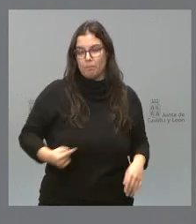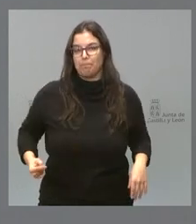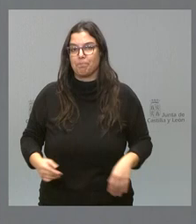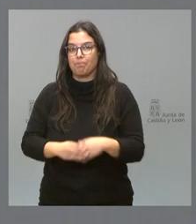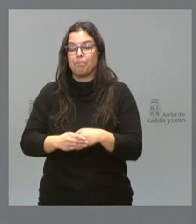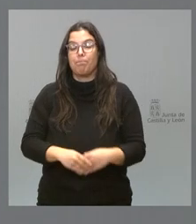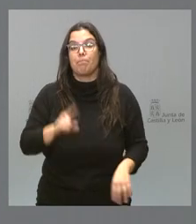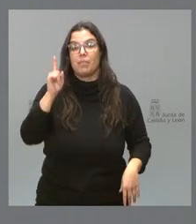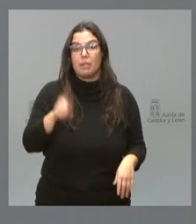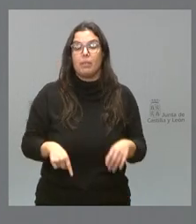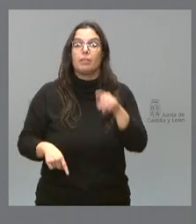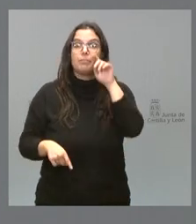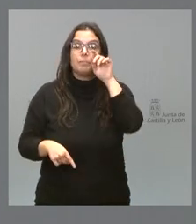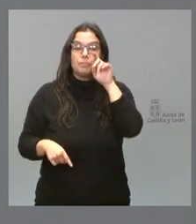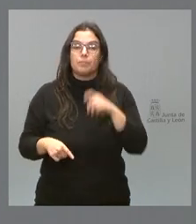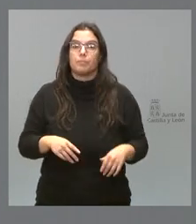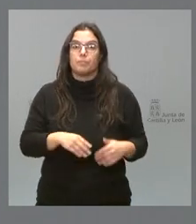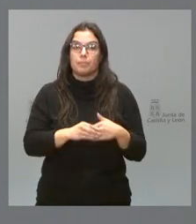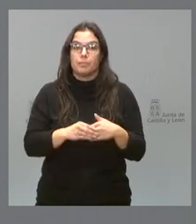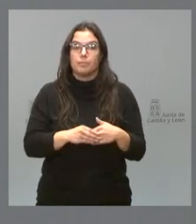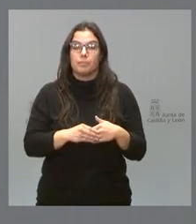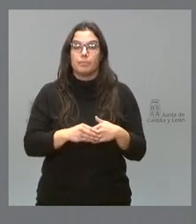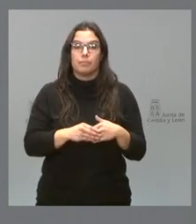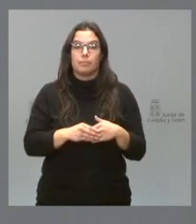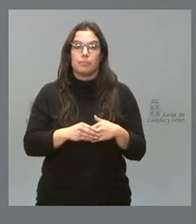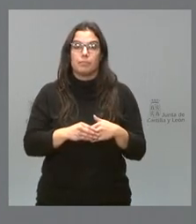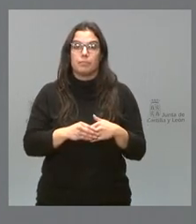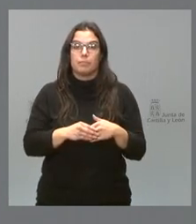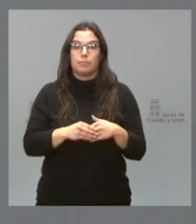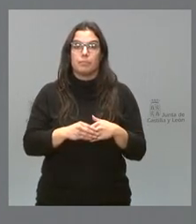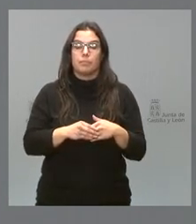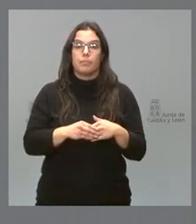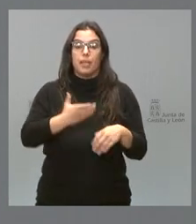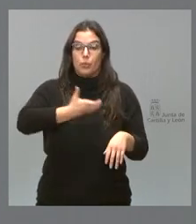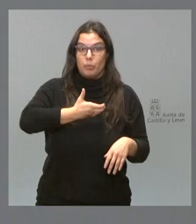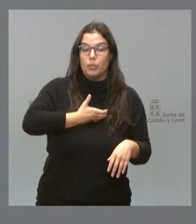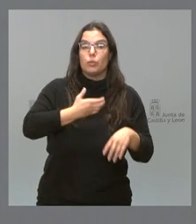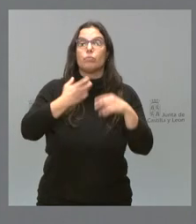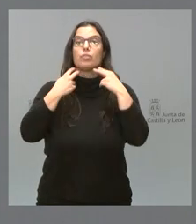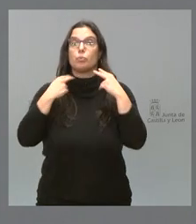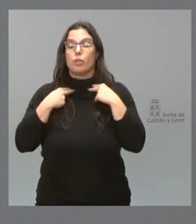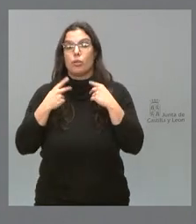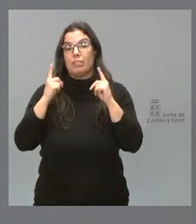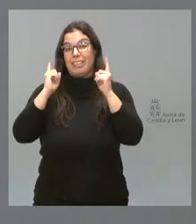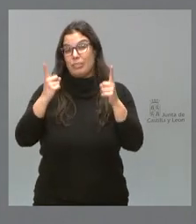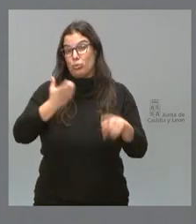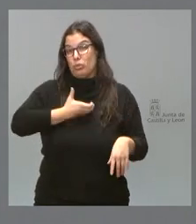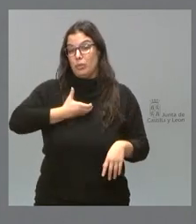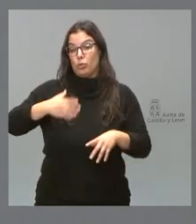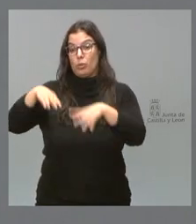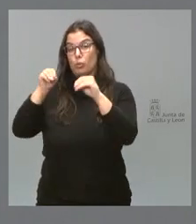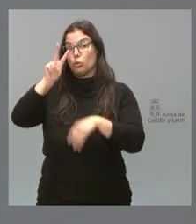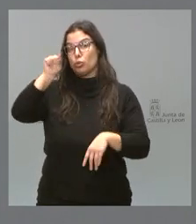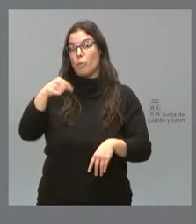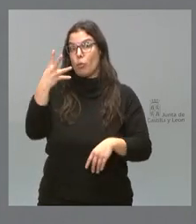así mismo se destinan también en este caso a las entidades locales en este caso el ayuntamiento de Burgos 2,4